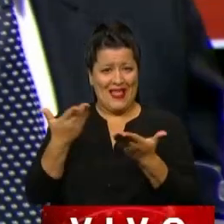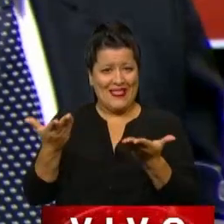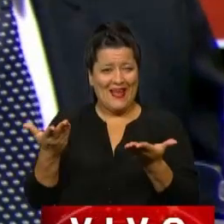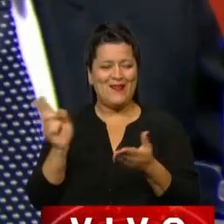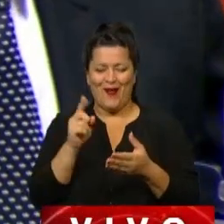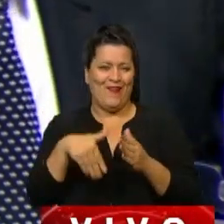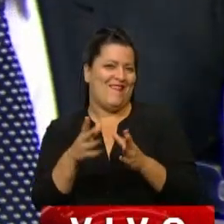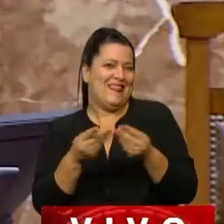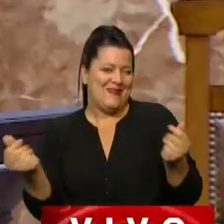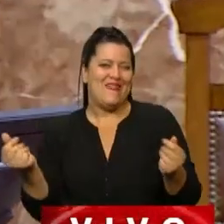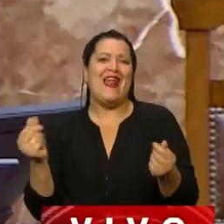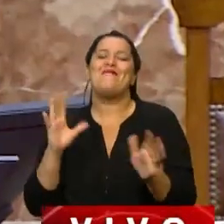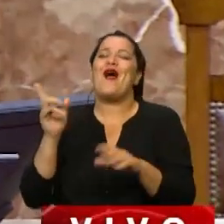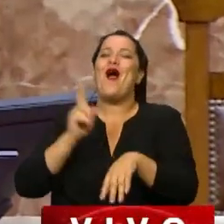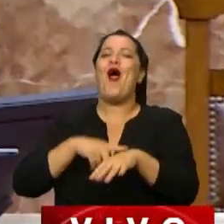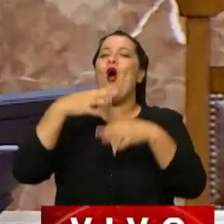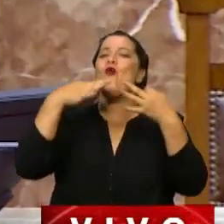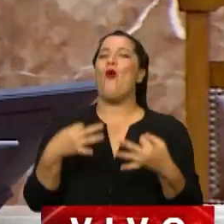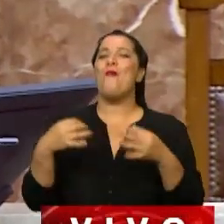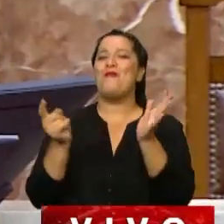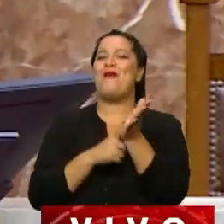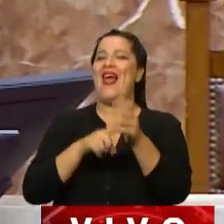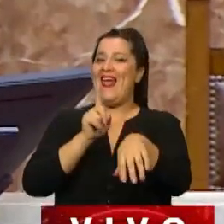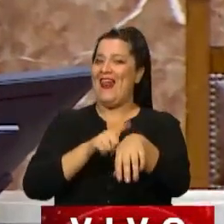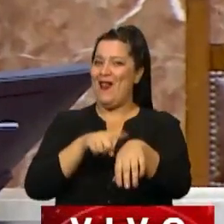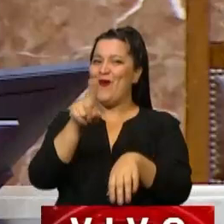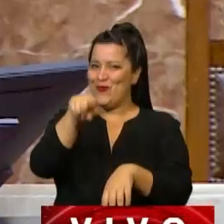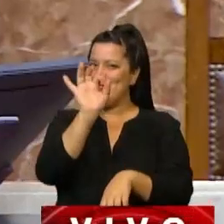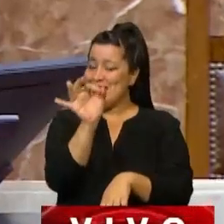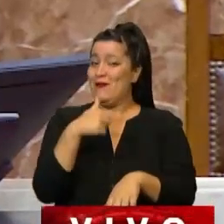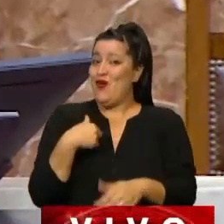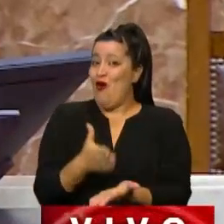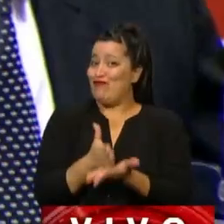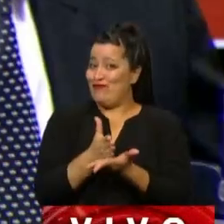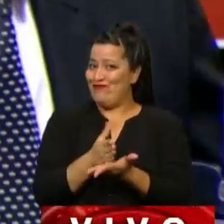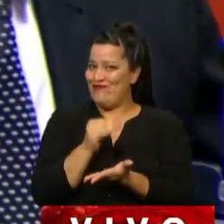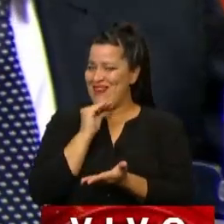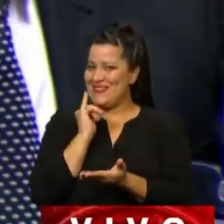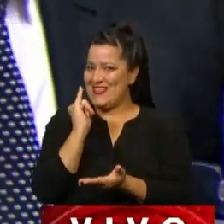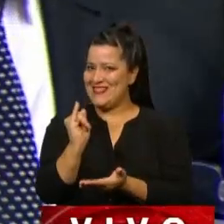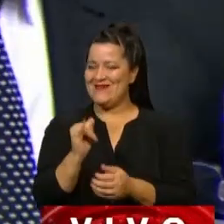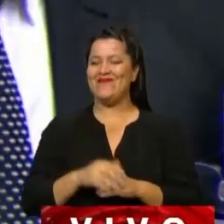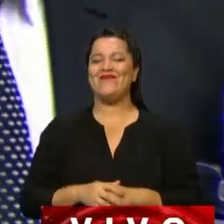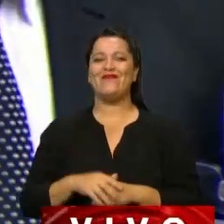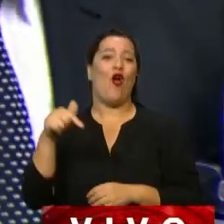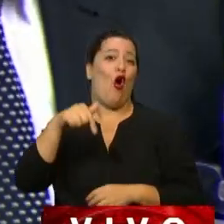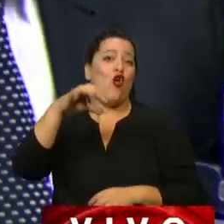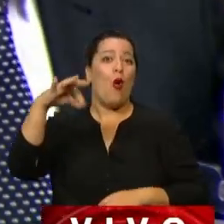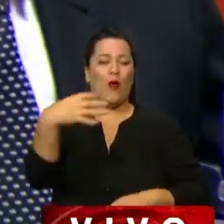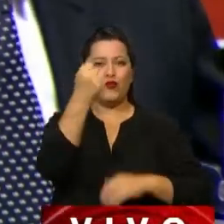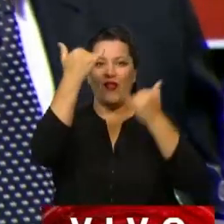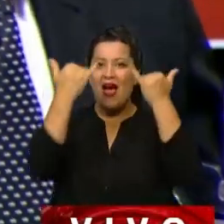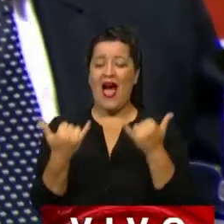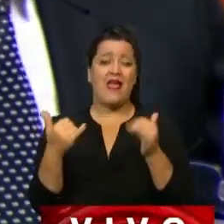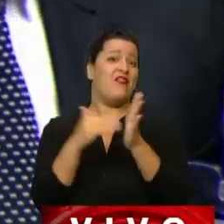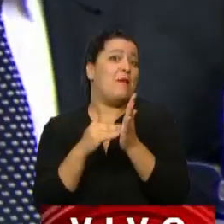Está bien, ya termino. Es para hacer cumplir el reloj. Usted sabe que yo soy estricto. Está bien, perfecto. Tenemos una gran oportunidad.